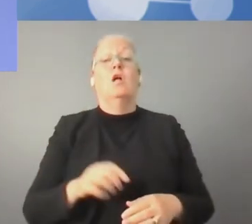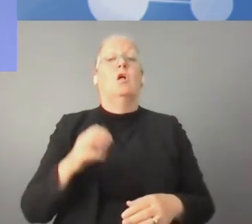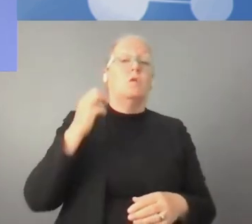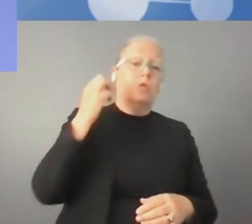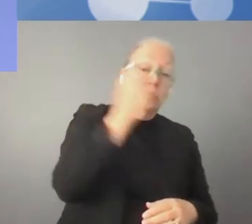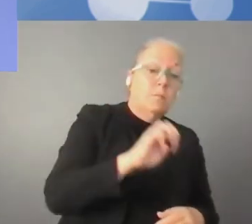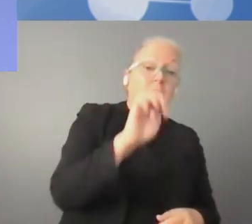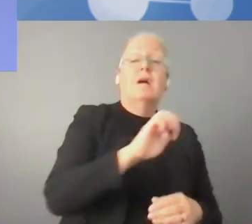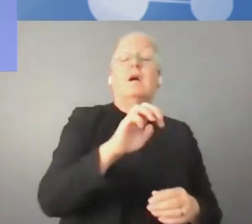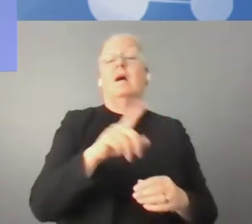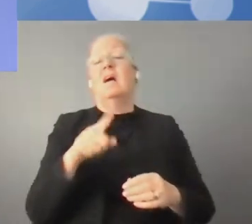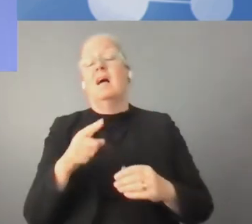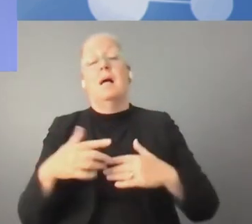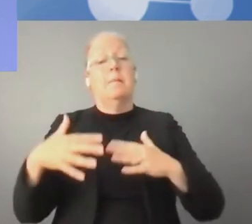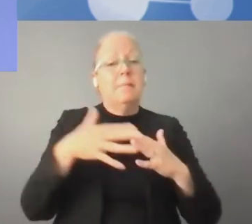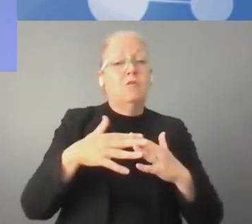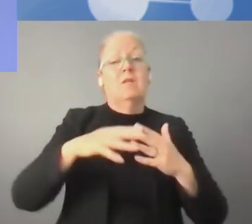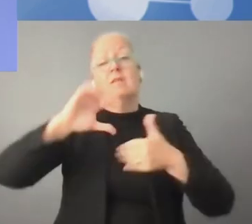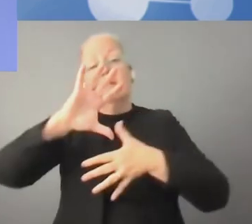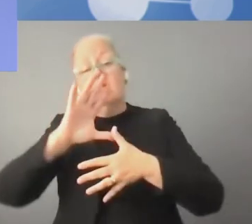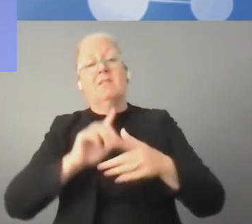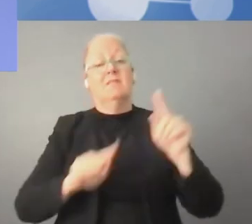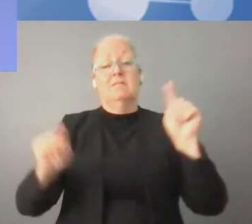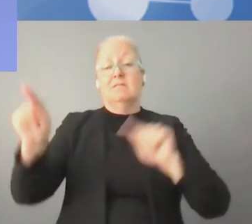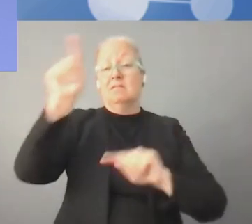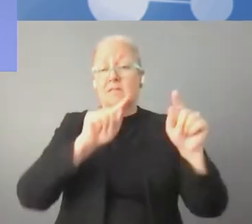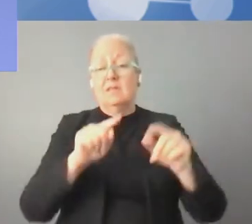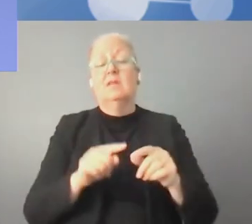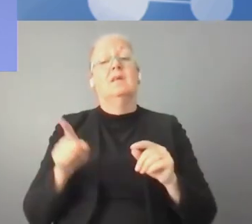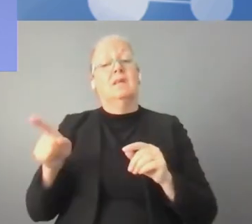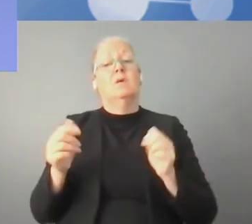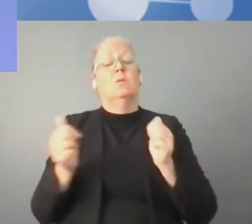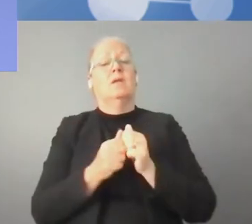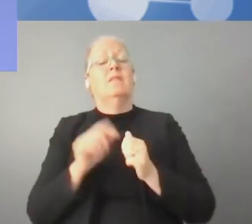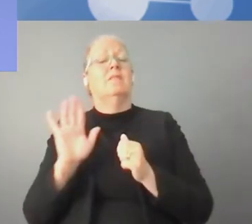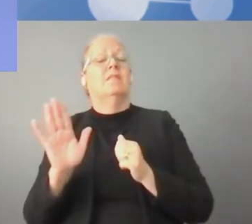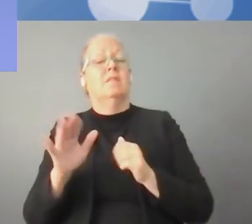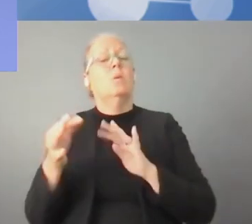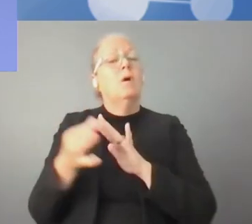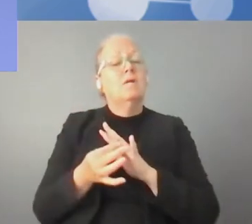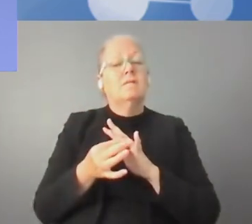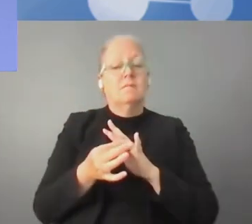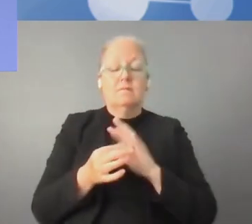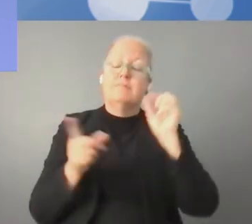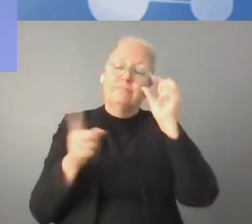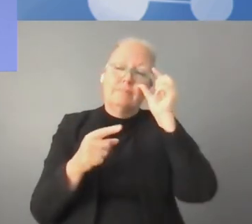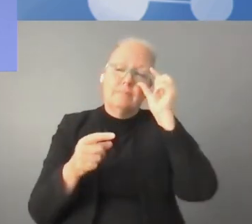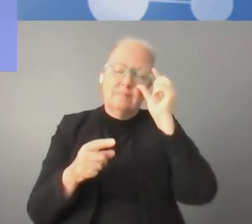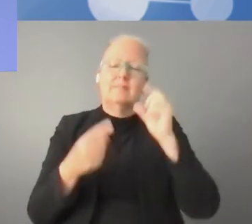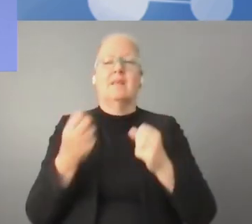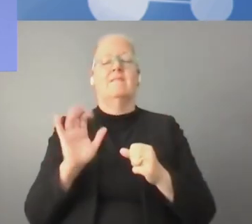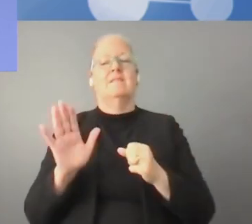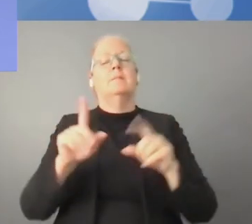2010, actuó en el concurso más prestigioso de pianistas del mundo, es decir, en el concurso